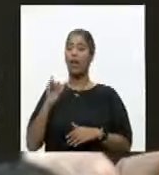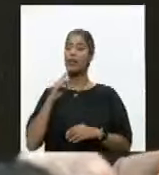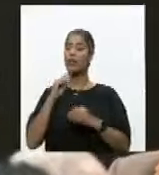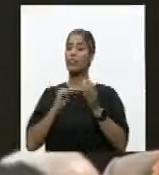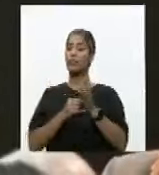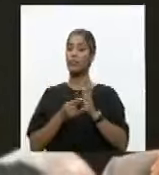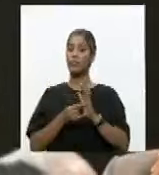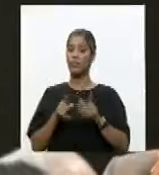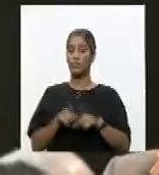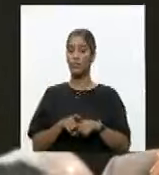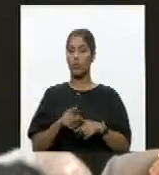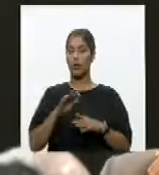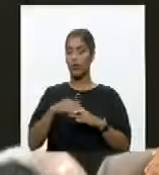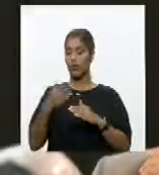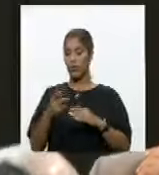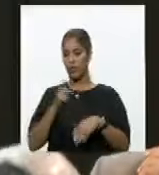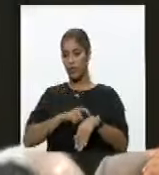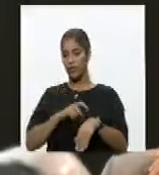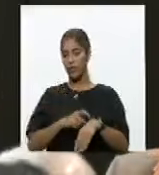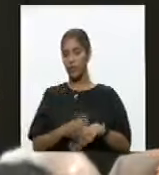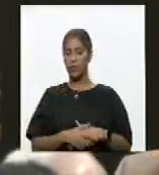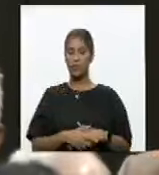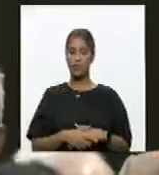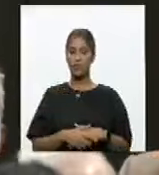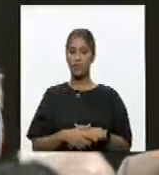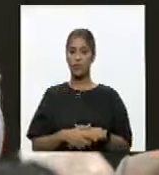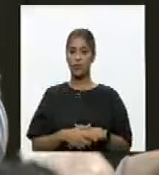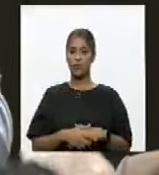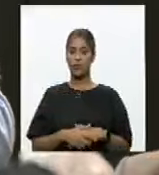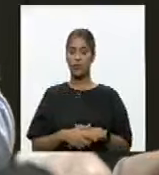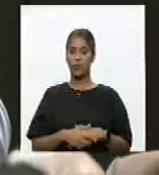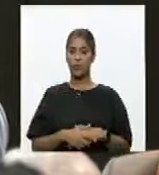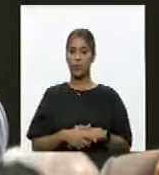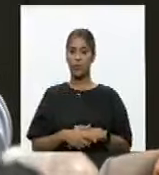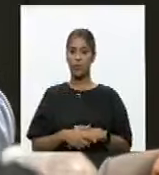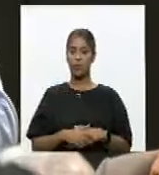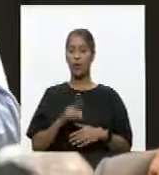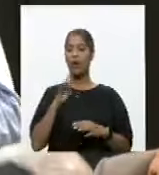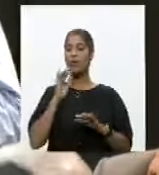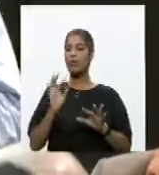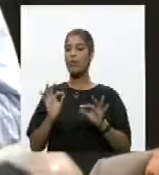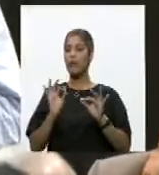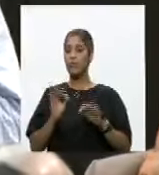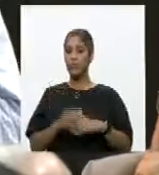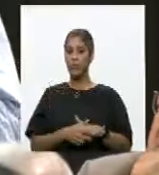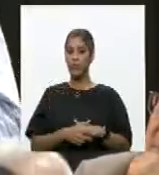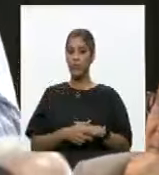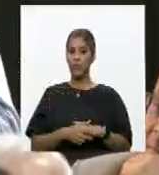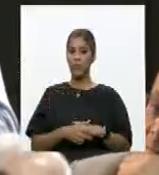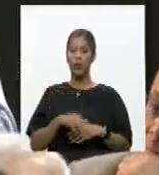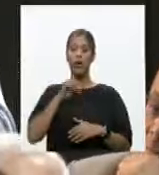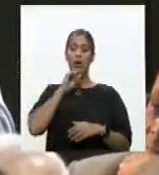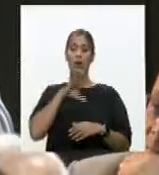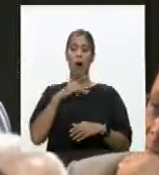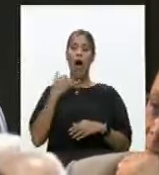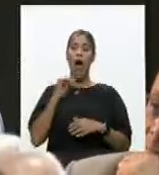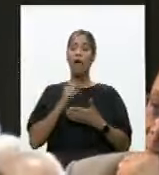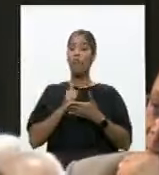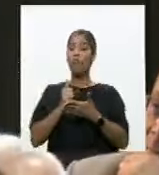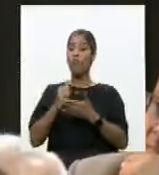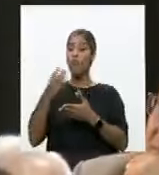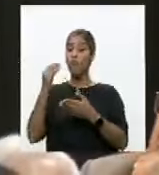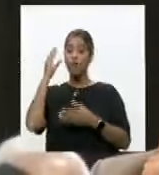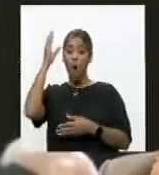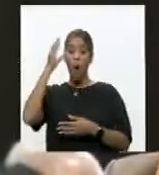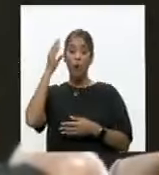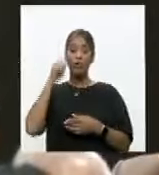esos que estaba fuera de época, que era un momento muy particular de la historia y que ayudó mucho a la